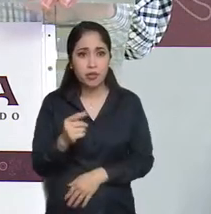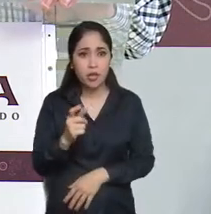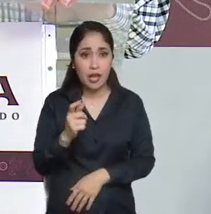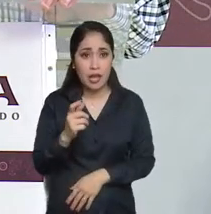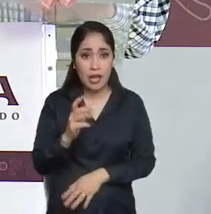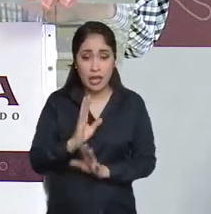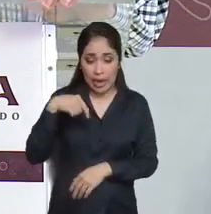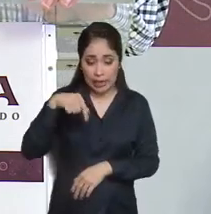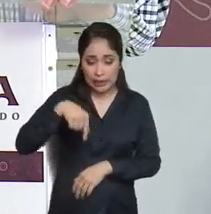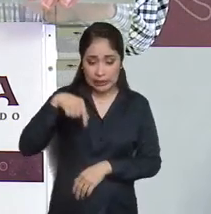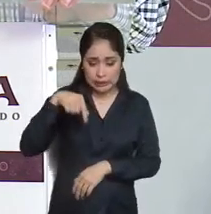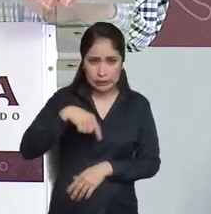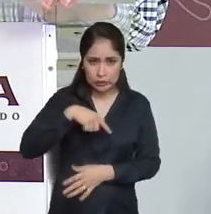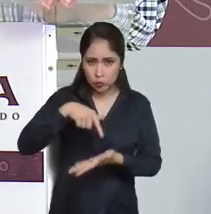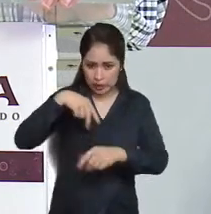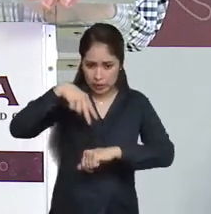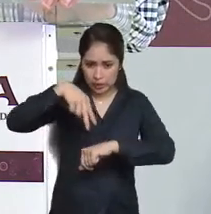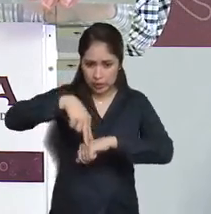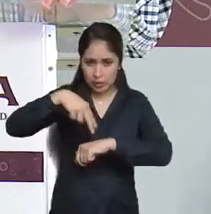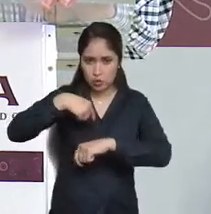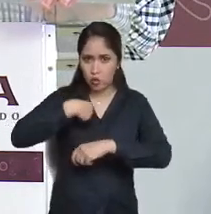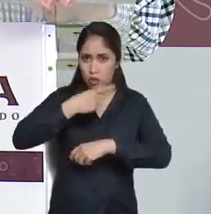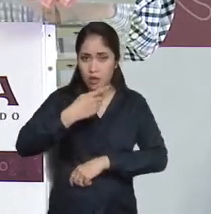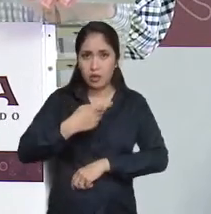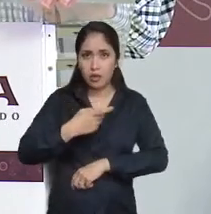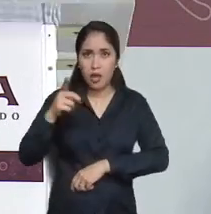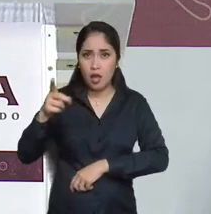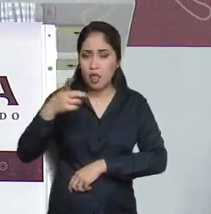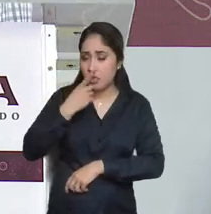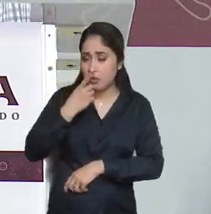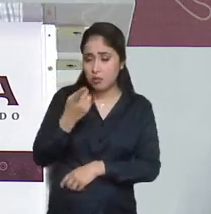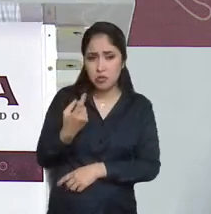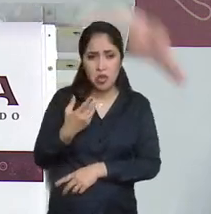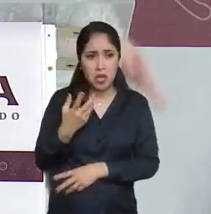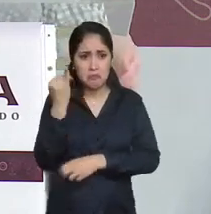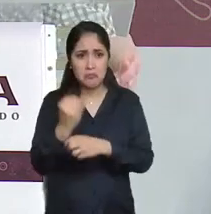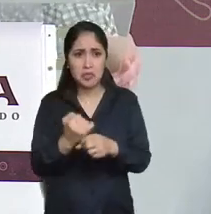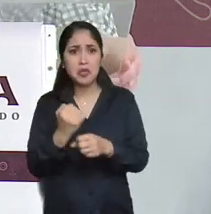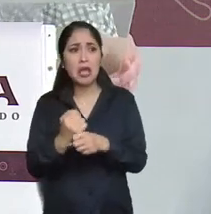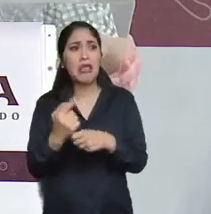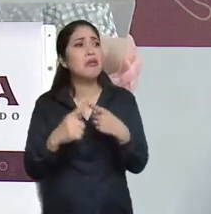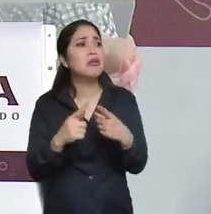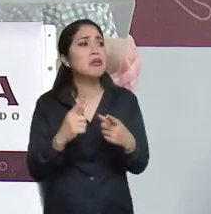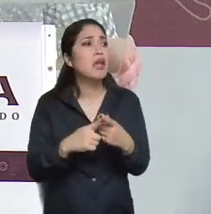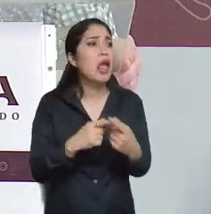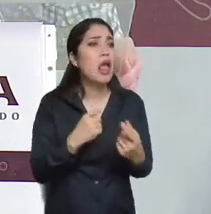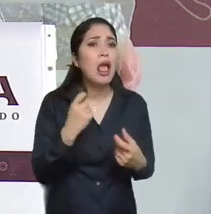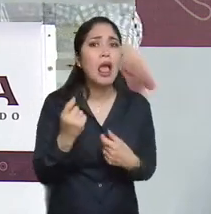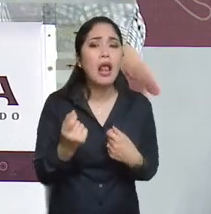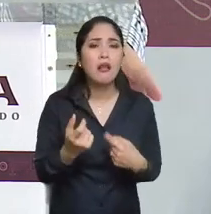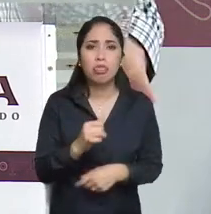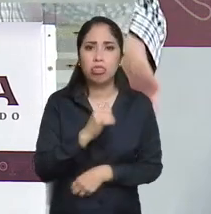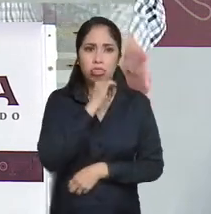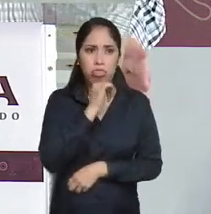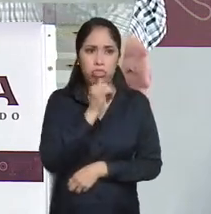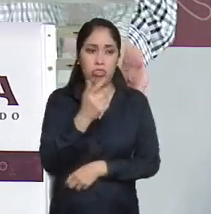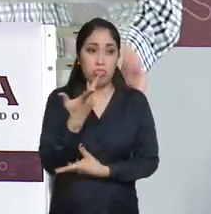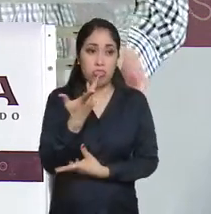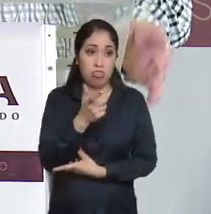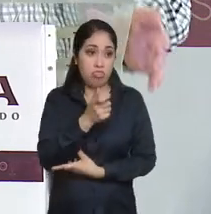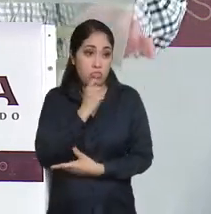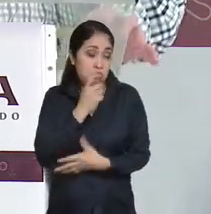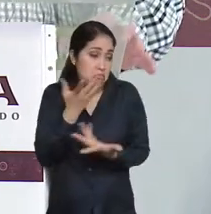lugar. Él dijo, no estoy investigando a nadie. O sea, no tenemos a nadie investigando. No hubo un